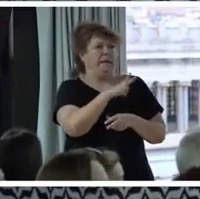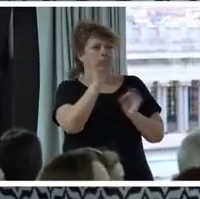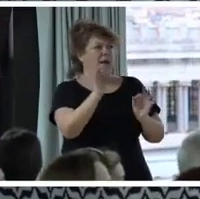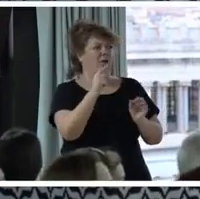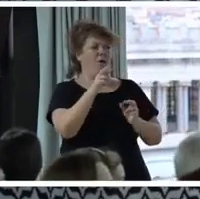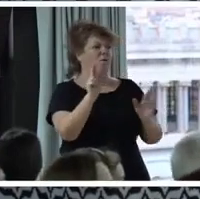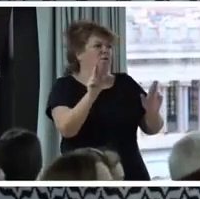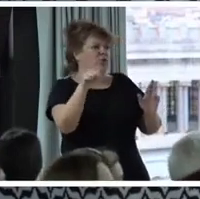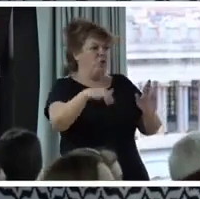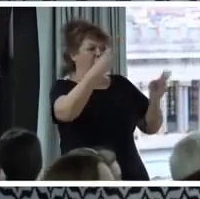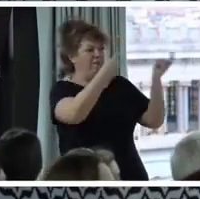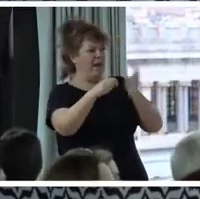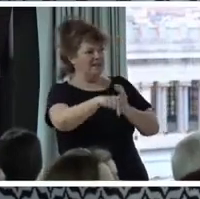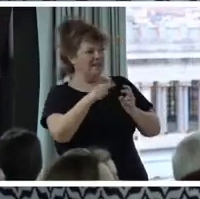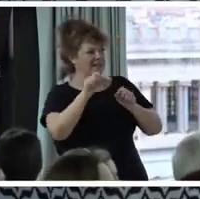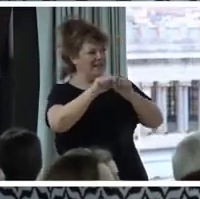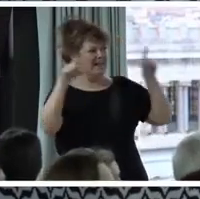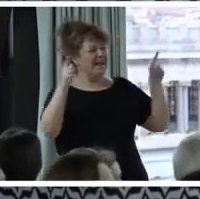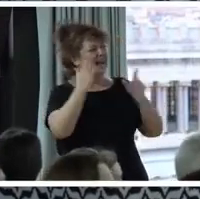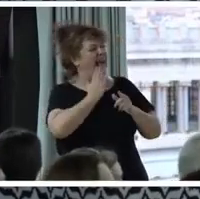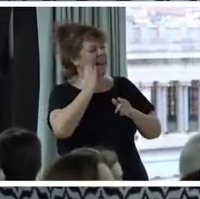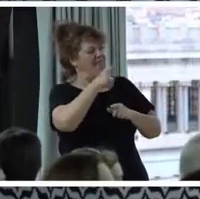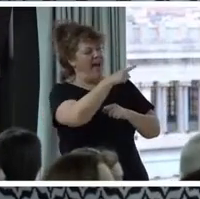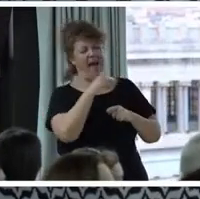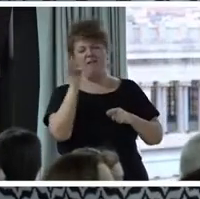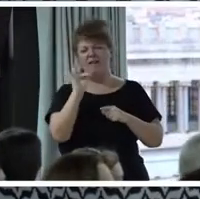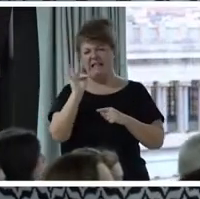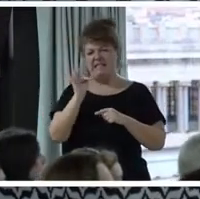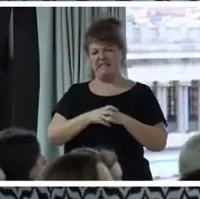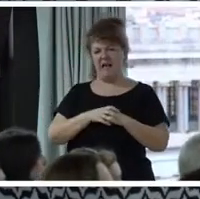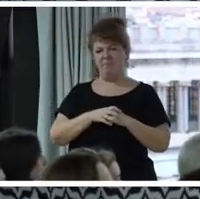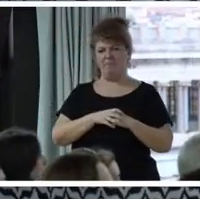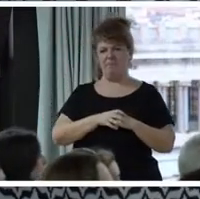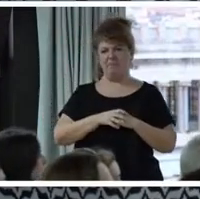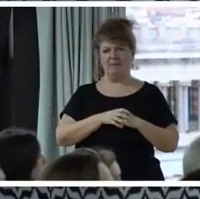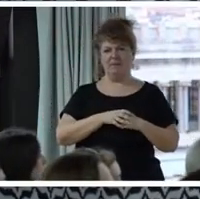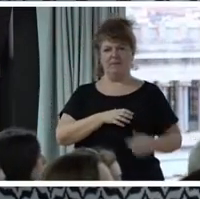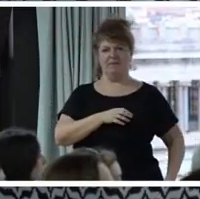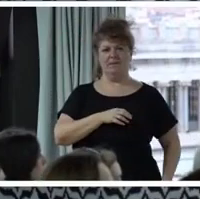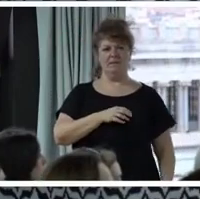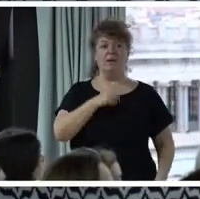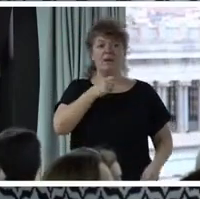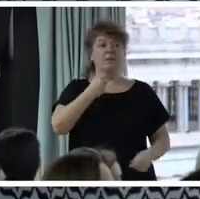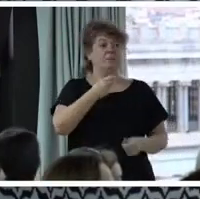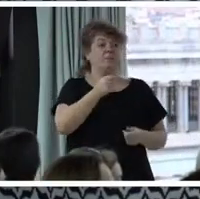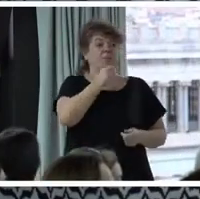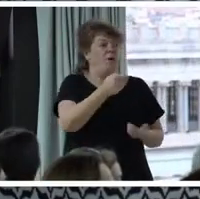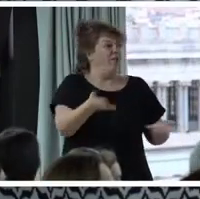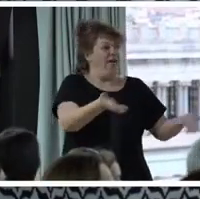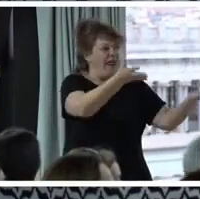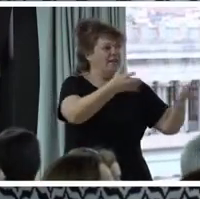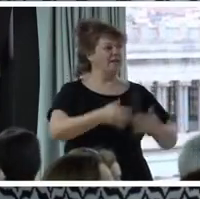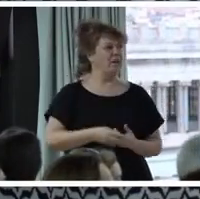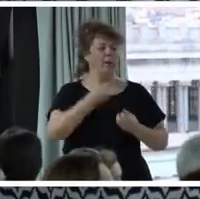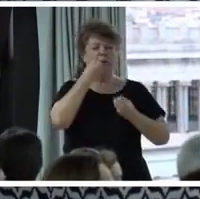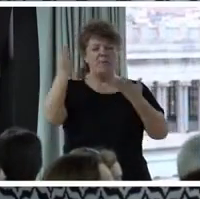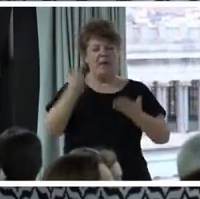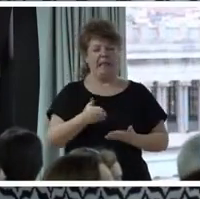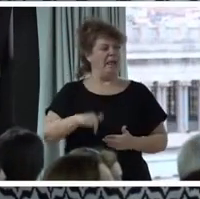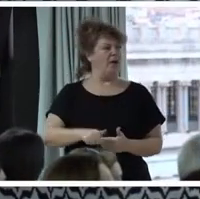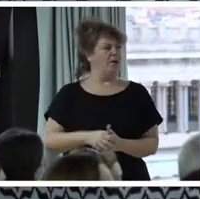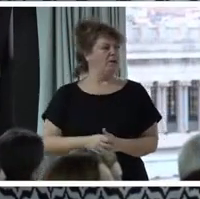fortuna tenerte esta tarde con nosotras querida Francesca así que pues el micro es tuyo y adelante